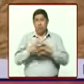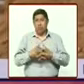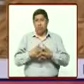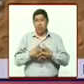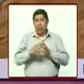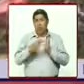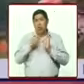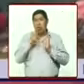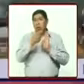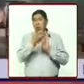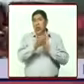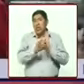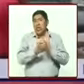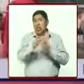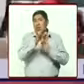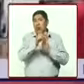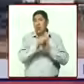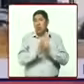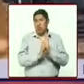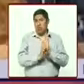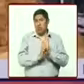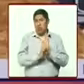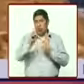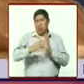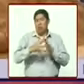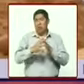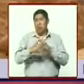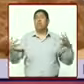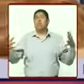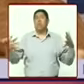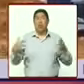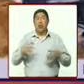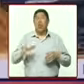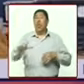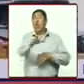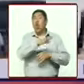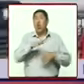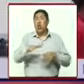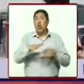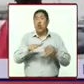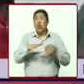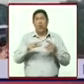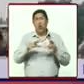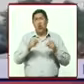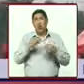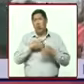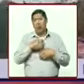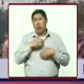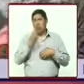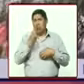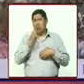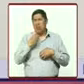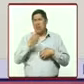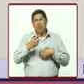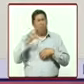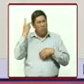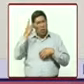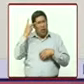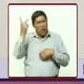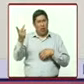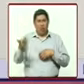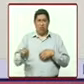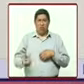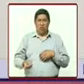Constitución Política del Estado. Que esto ya tiene tinta política. Y nosotros como trabajadores, el 80% de la población